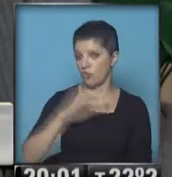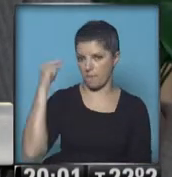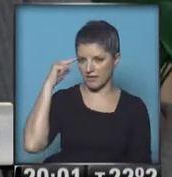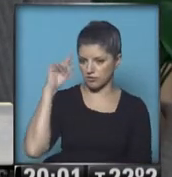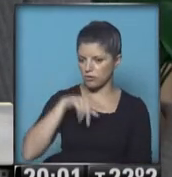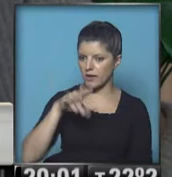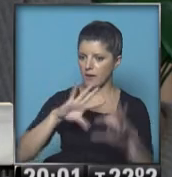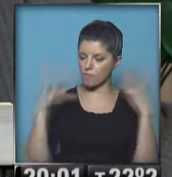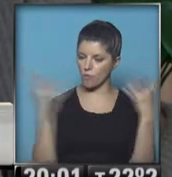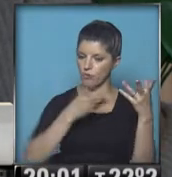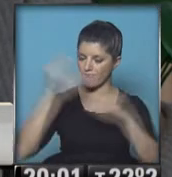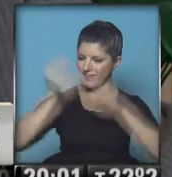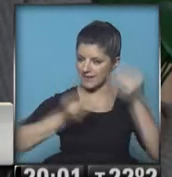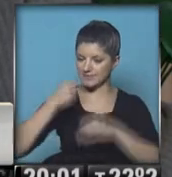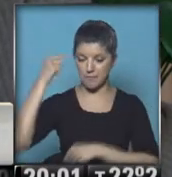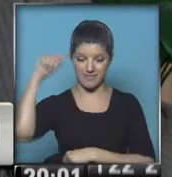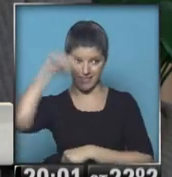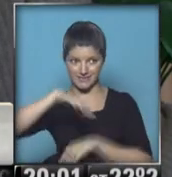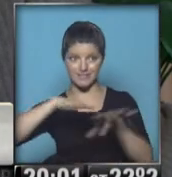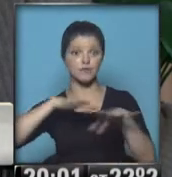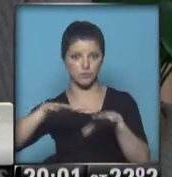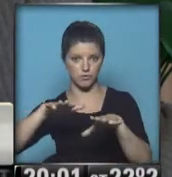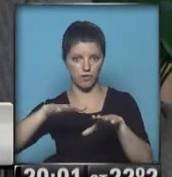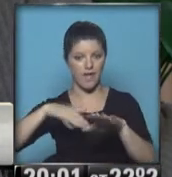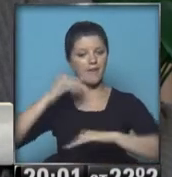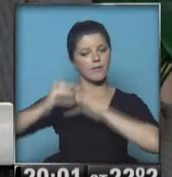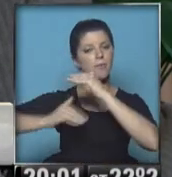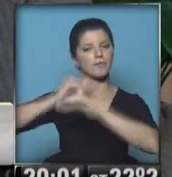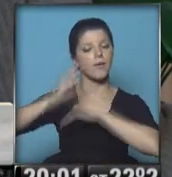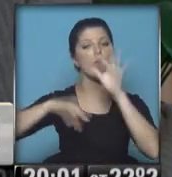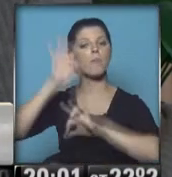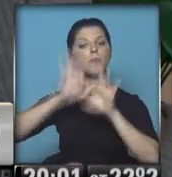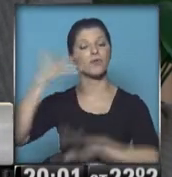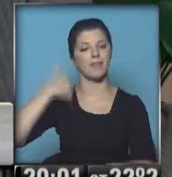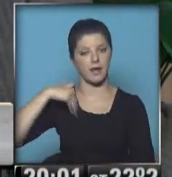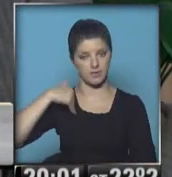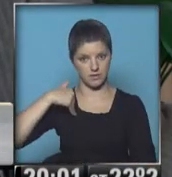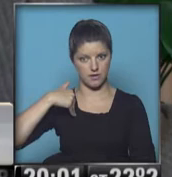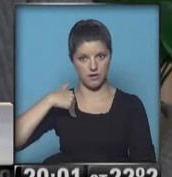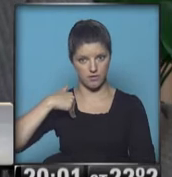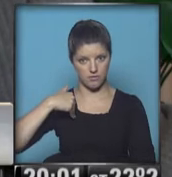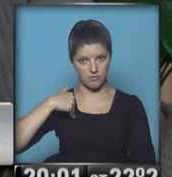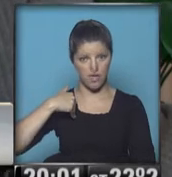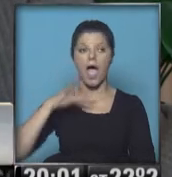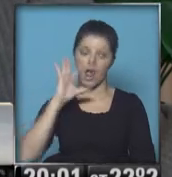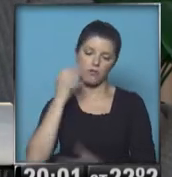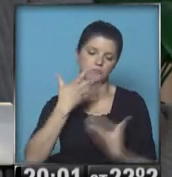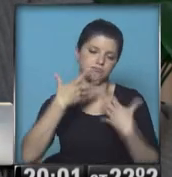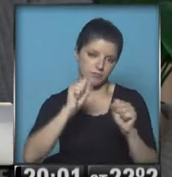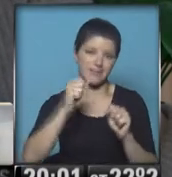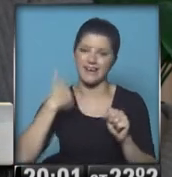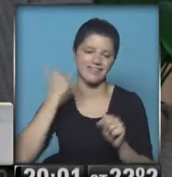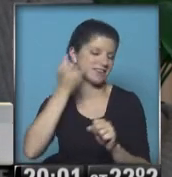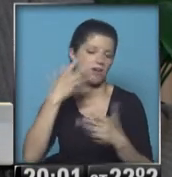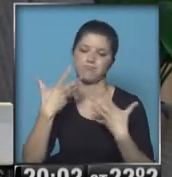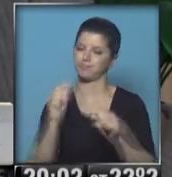sí toma nota de estos acontecimientos. Si avanzamos en las propuestas argentinas y el cambio de arquitectura, ganó algo. Y que Argentina ya ganó